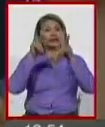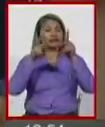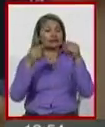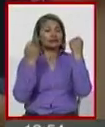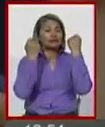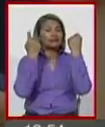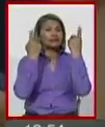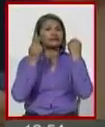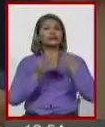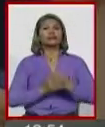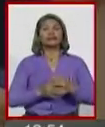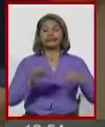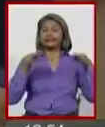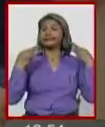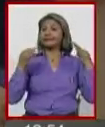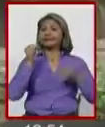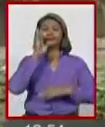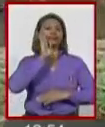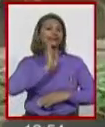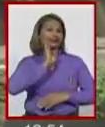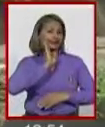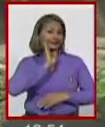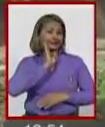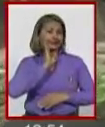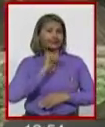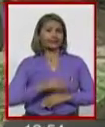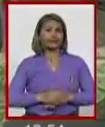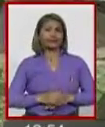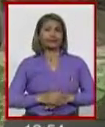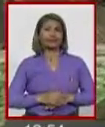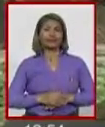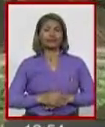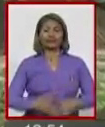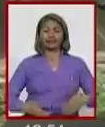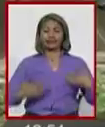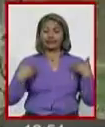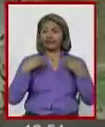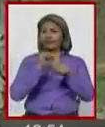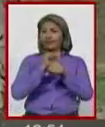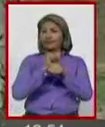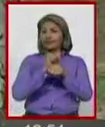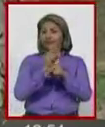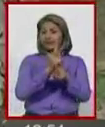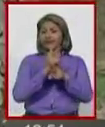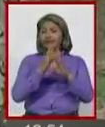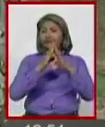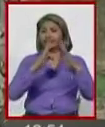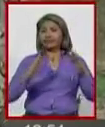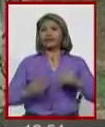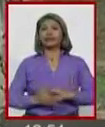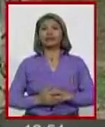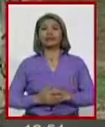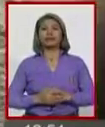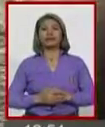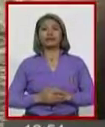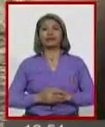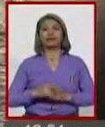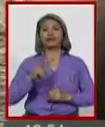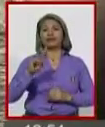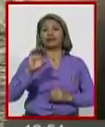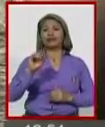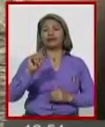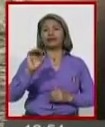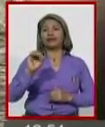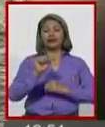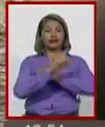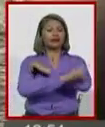víctima sorprendió a su cónyuge con una fiesta de cumpleaños en la quinta donde conviven y trabajan como caseros, ubicado en el barrio Villa Victoria del